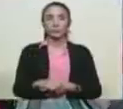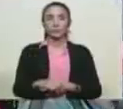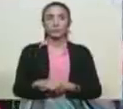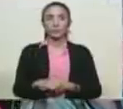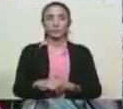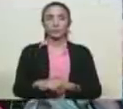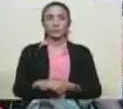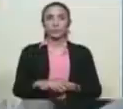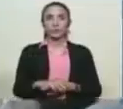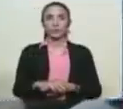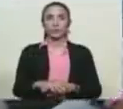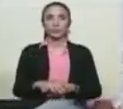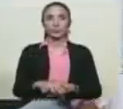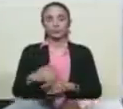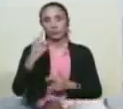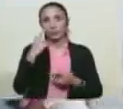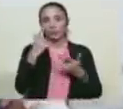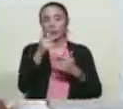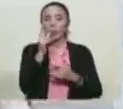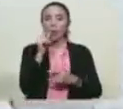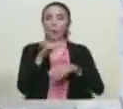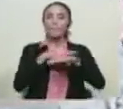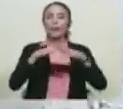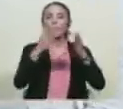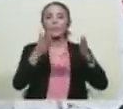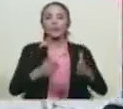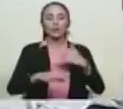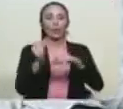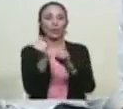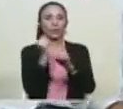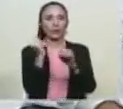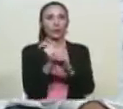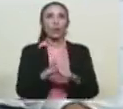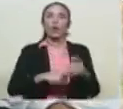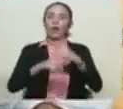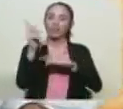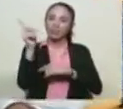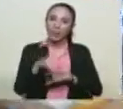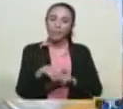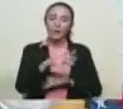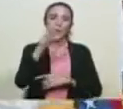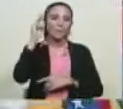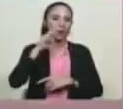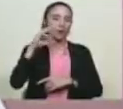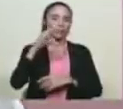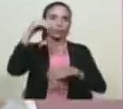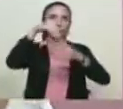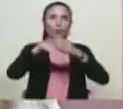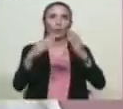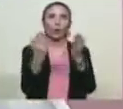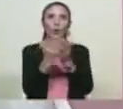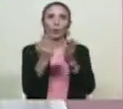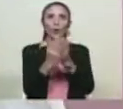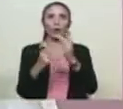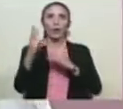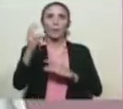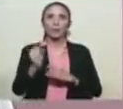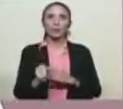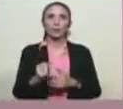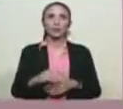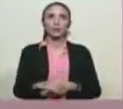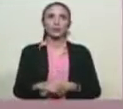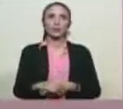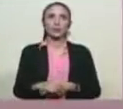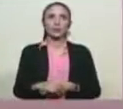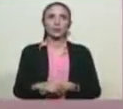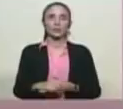Aquí está nuestro compañero Néstor Ovalle, ministro del Trabajo, también maestro de escuela, de una escuela de Petare,